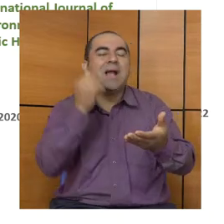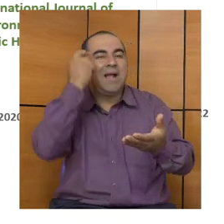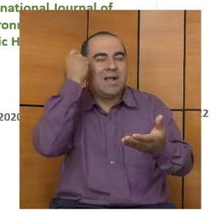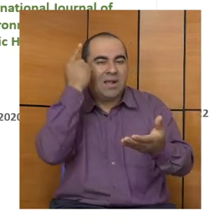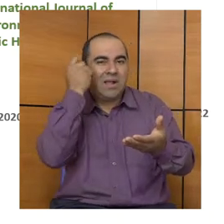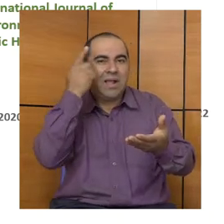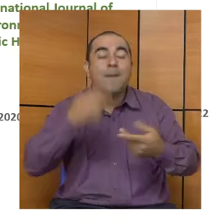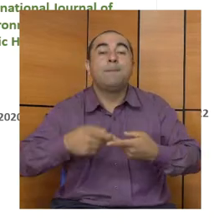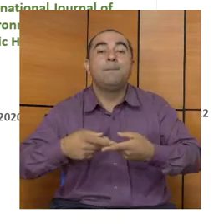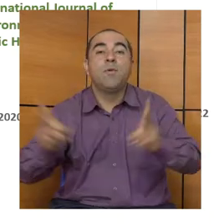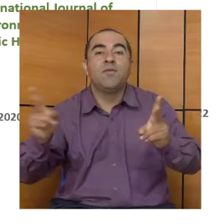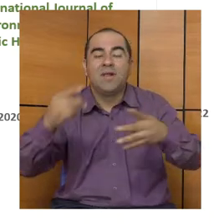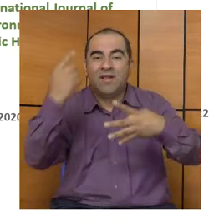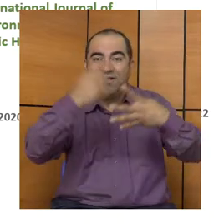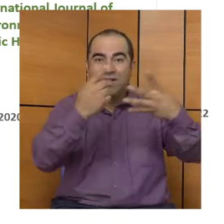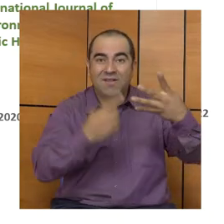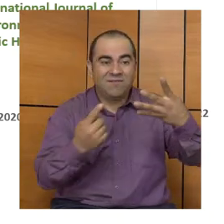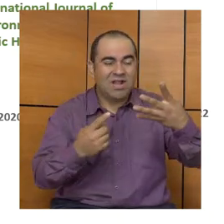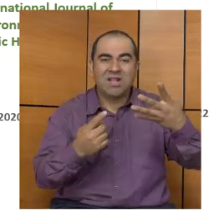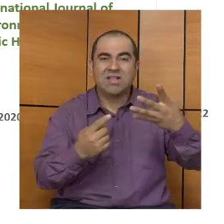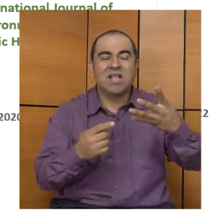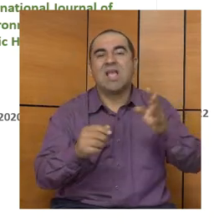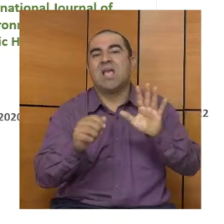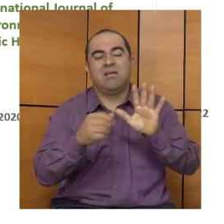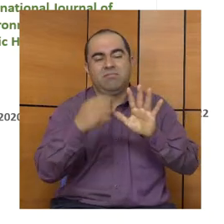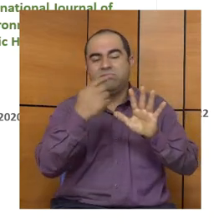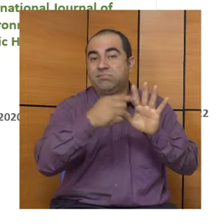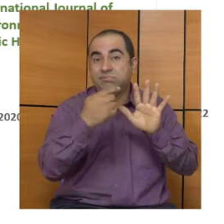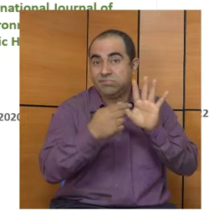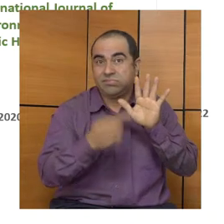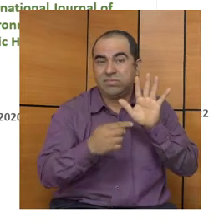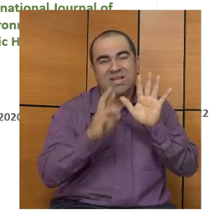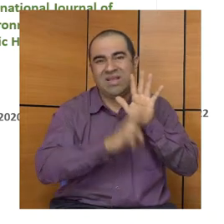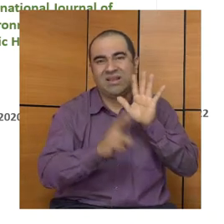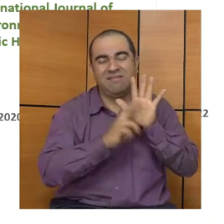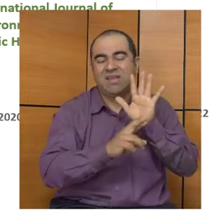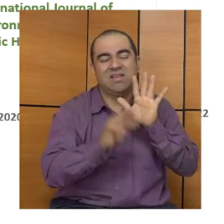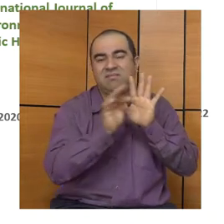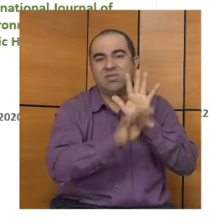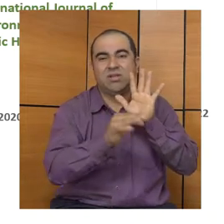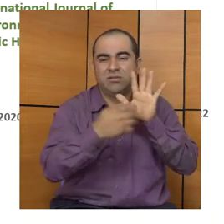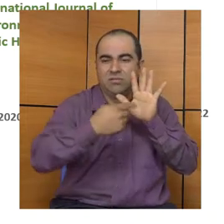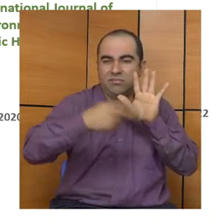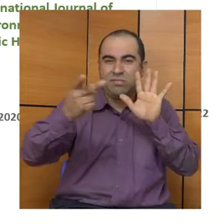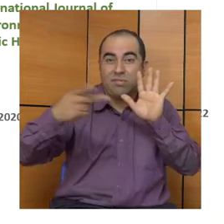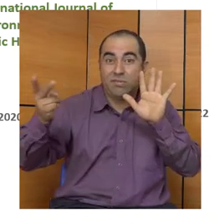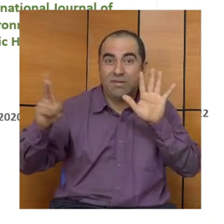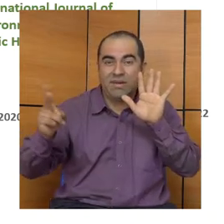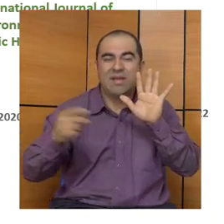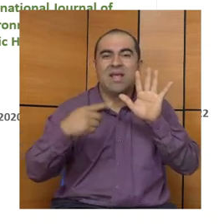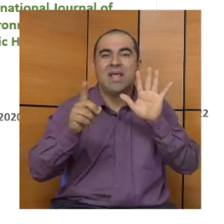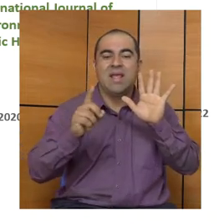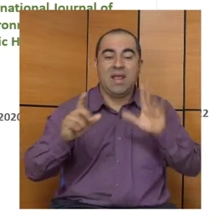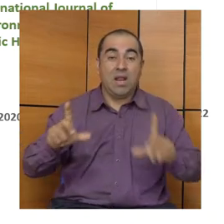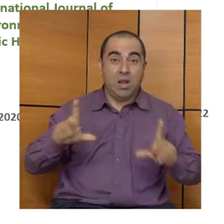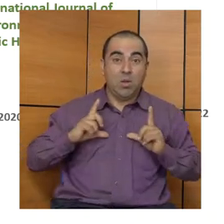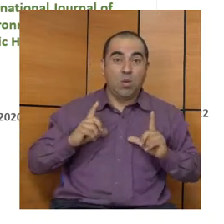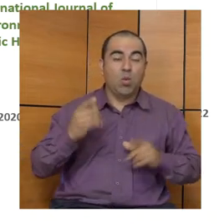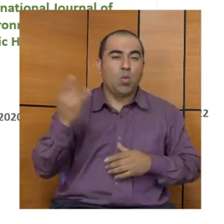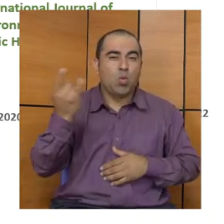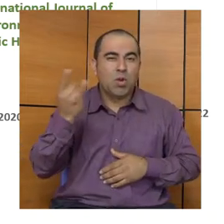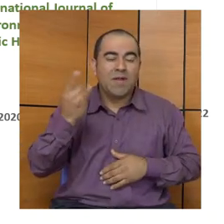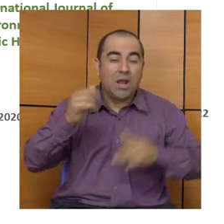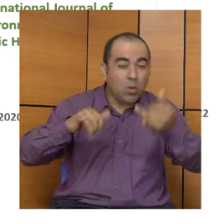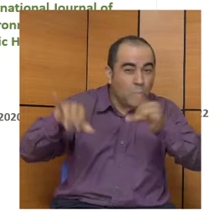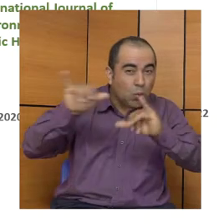a publicar diferentes artículos, un buen número de artículos en diferentes revistas académicas, de revistas